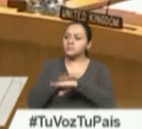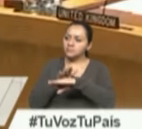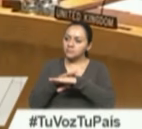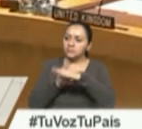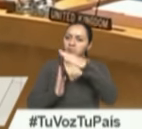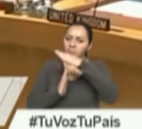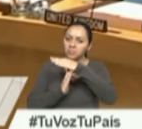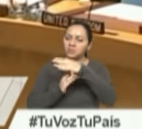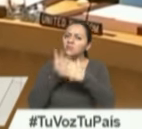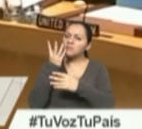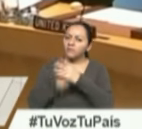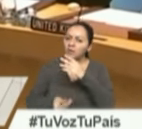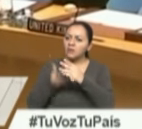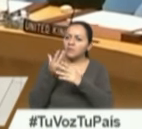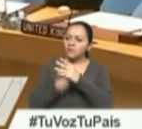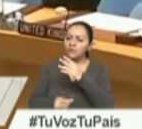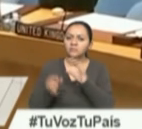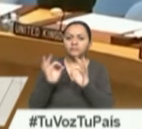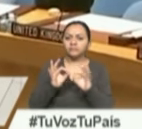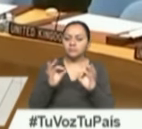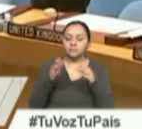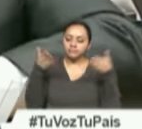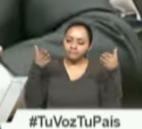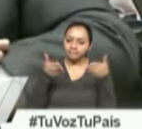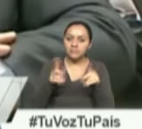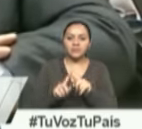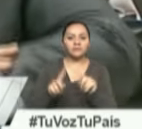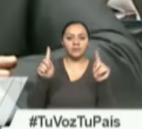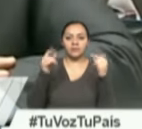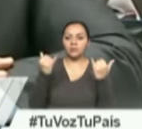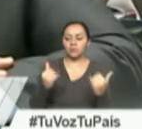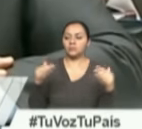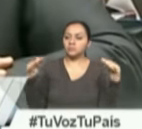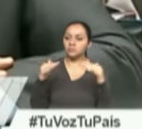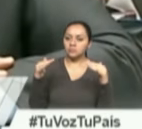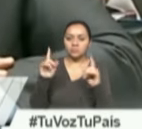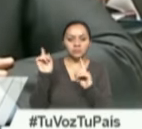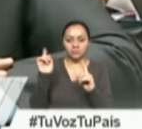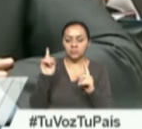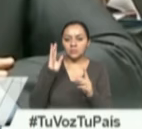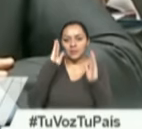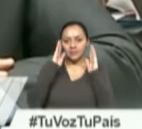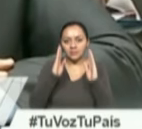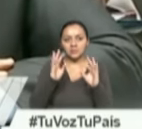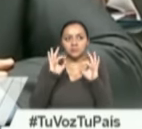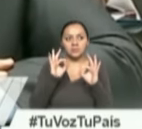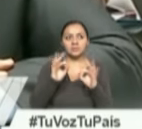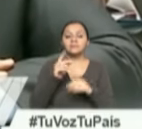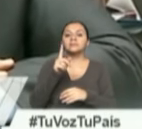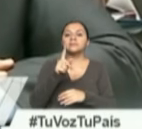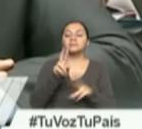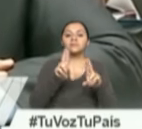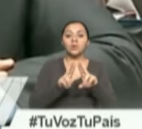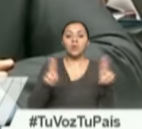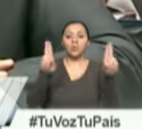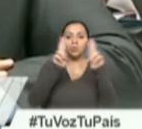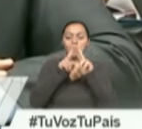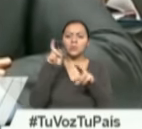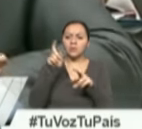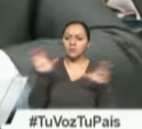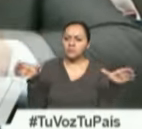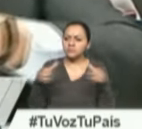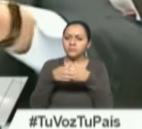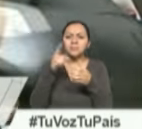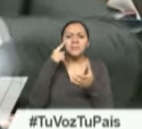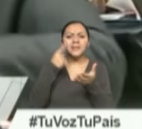y pidió un nuevo enfoque para atender los conflictos. Las Naciones Unidas fueron establecidas para prevenir guerras al unirnos en